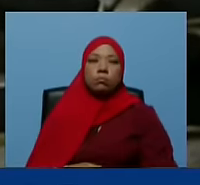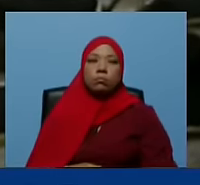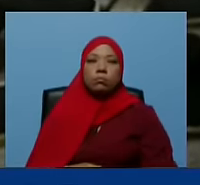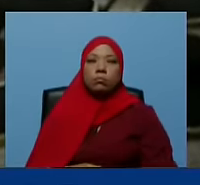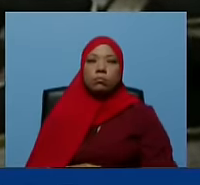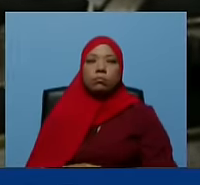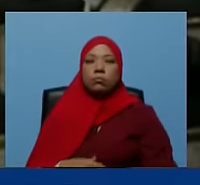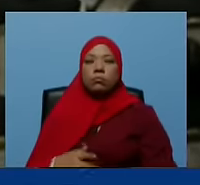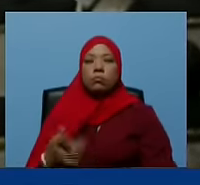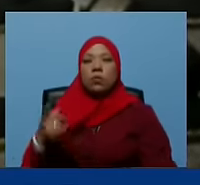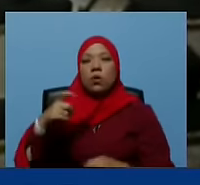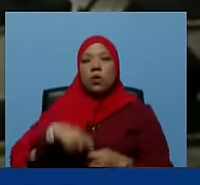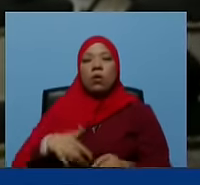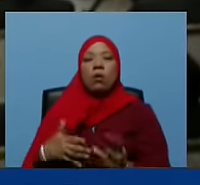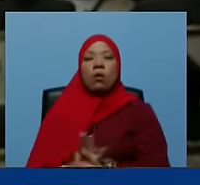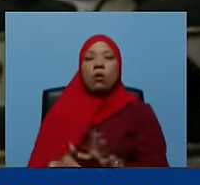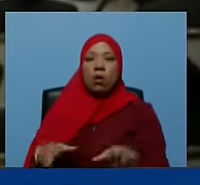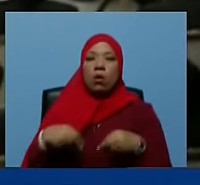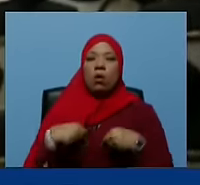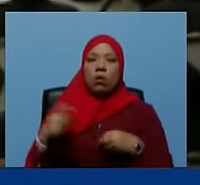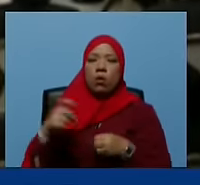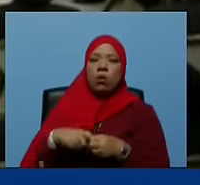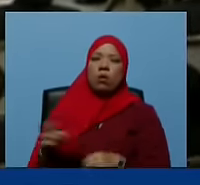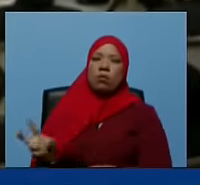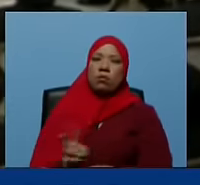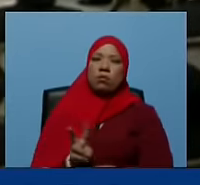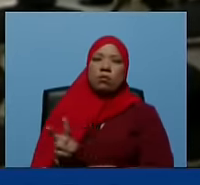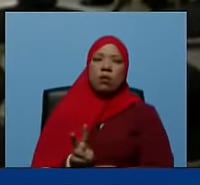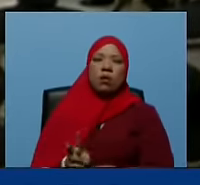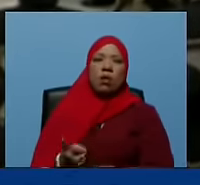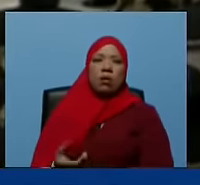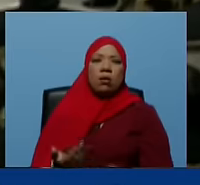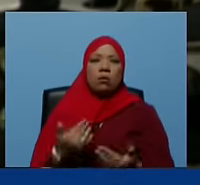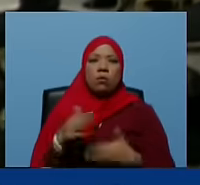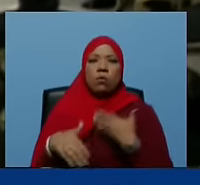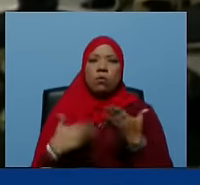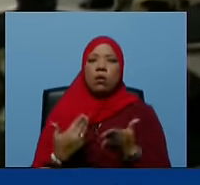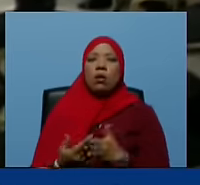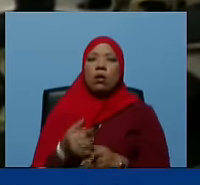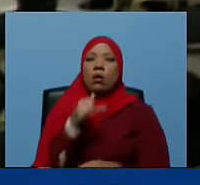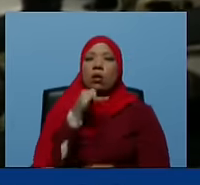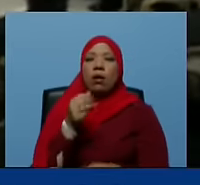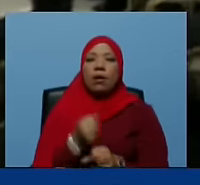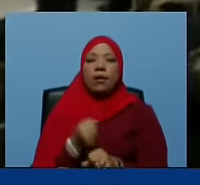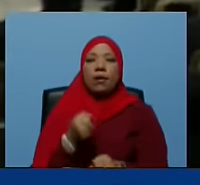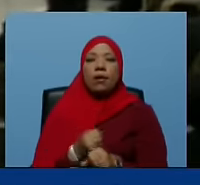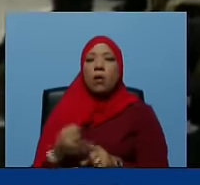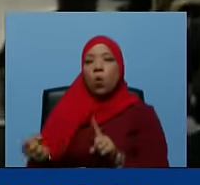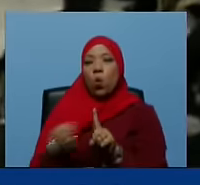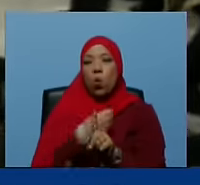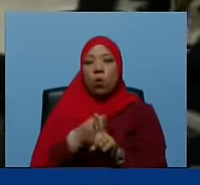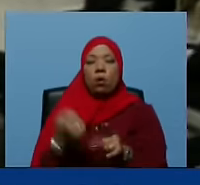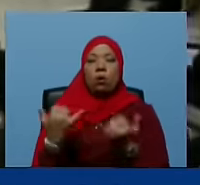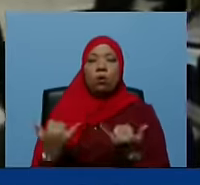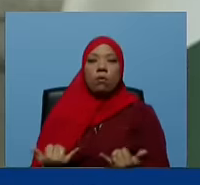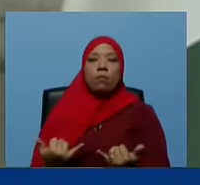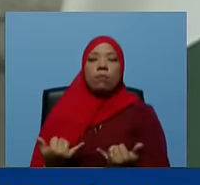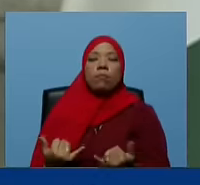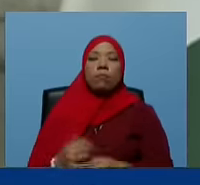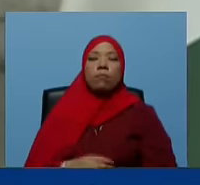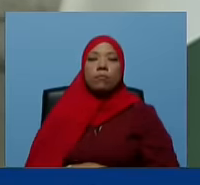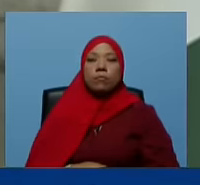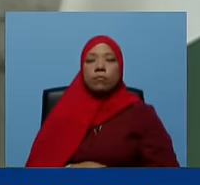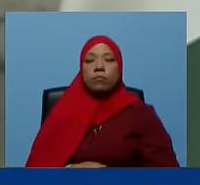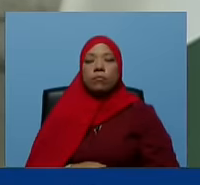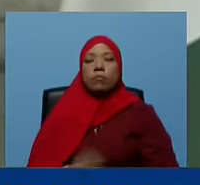El que se meta en los asuntos internos de Venezuela recibirá un portazo. ¡Pum! Un portazo.